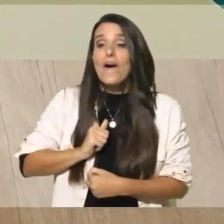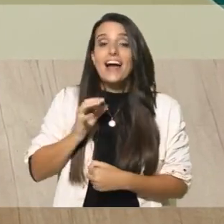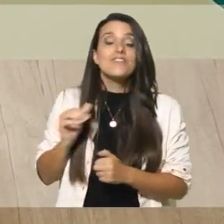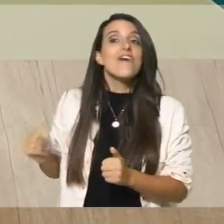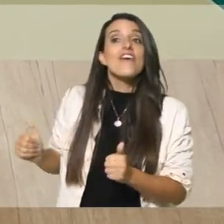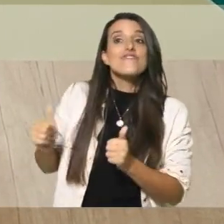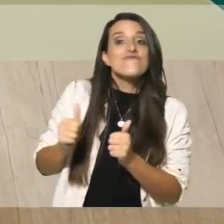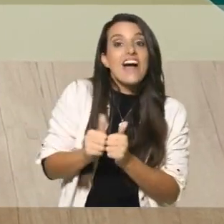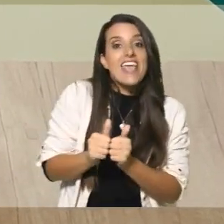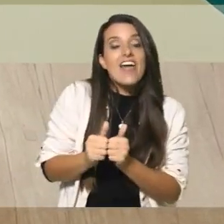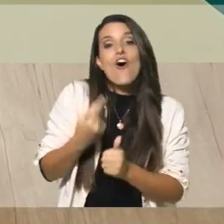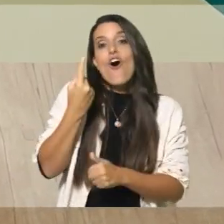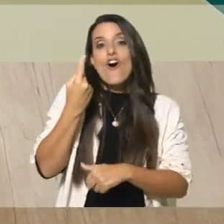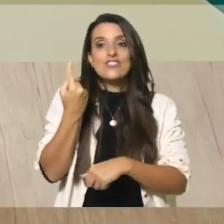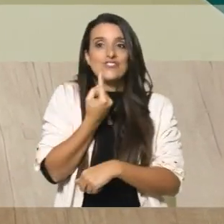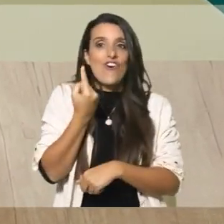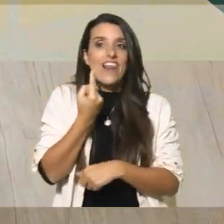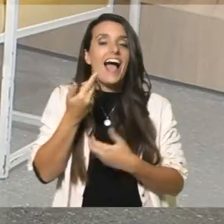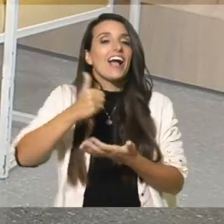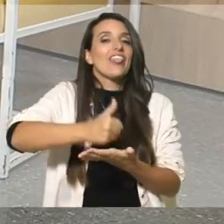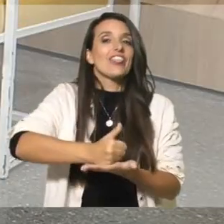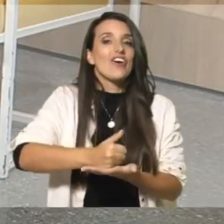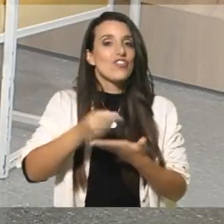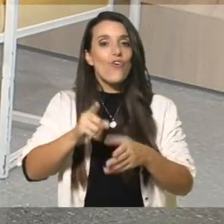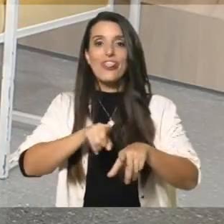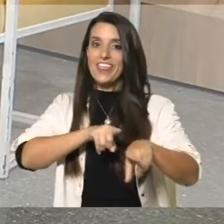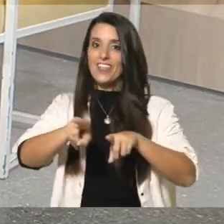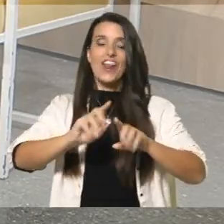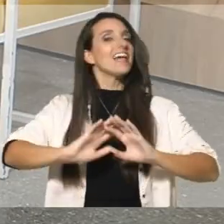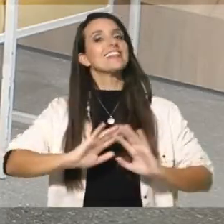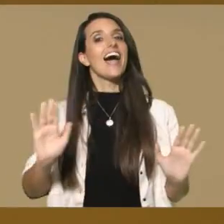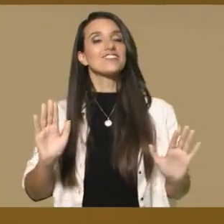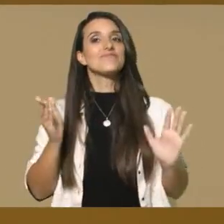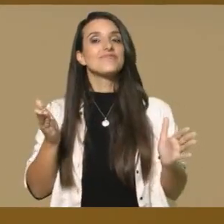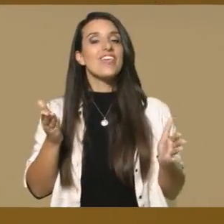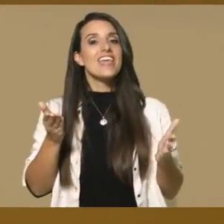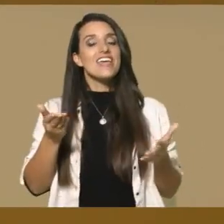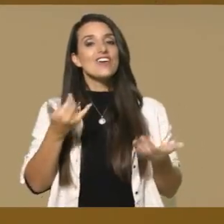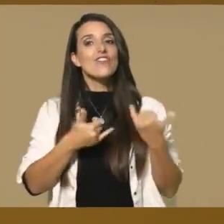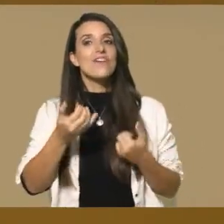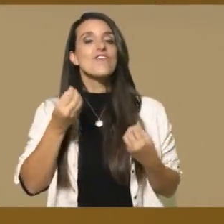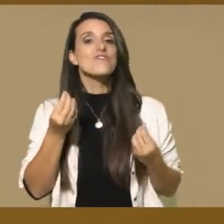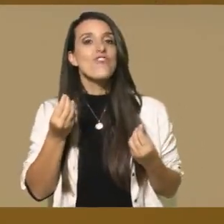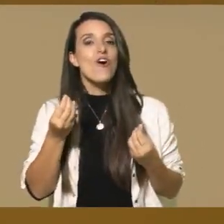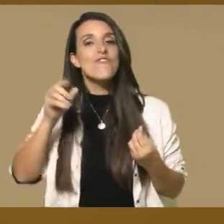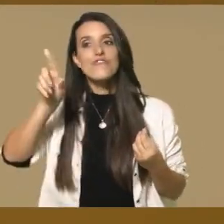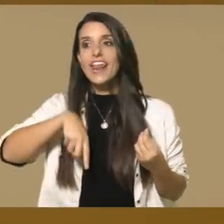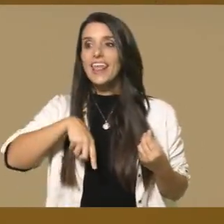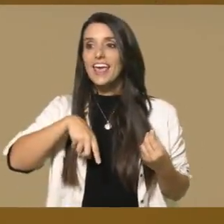se reparte un poco la responsabilidad, pero bueno, acá estamos. Vos sos la directora. Valeria, ¿cómo se